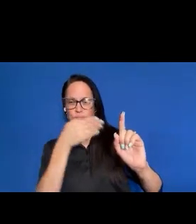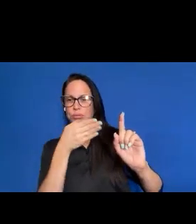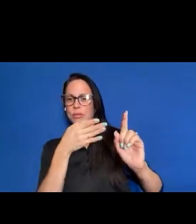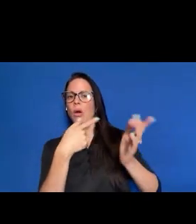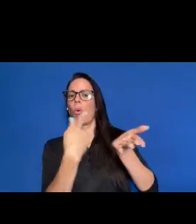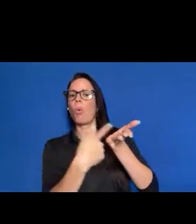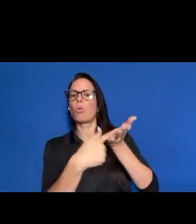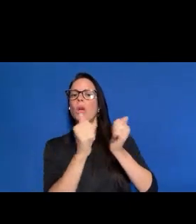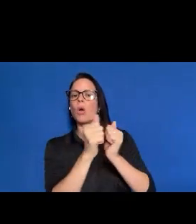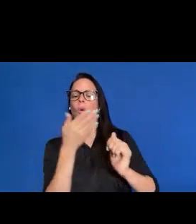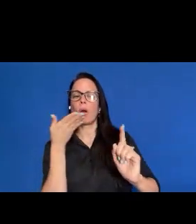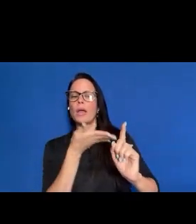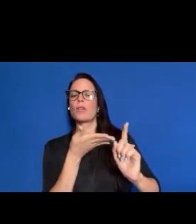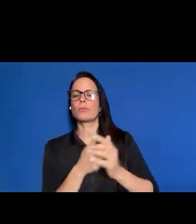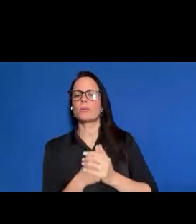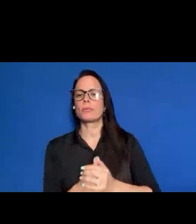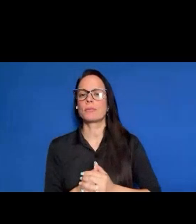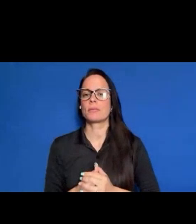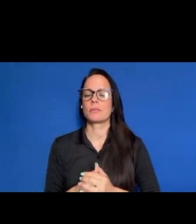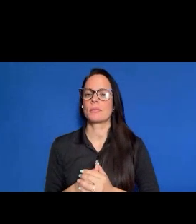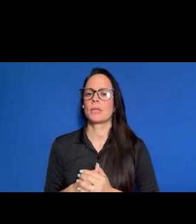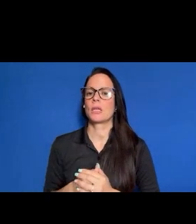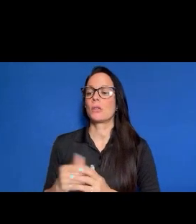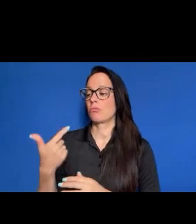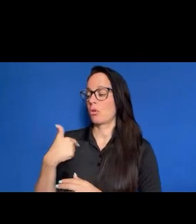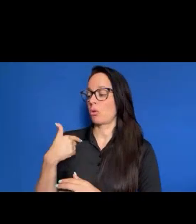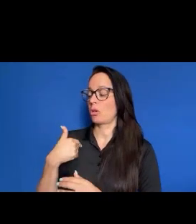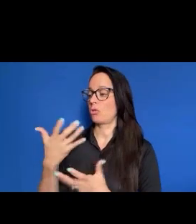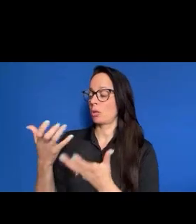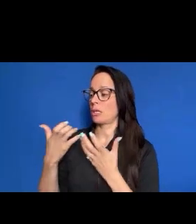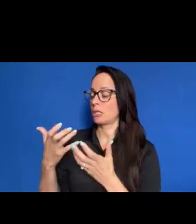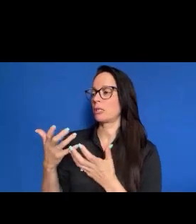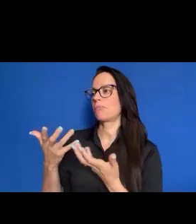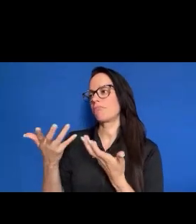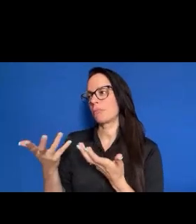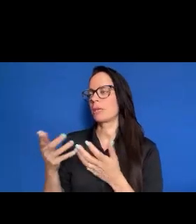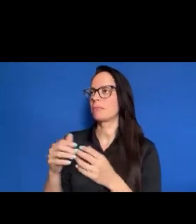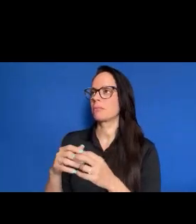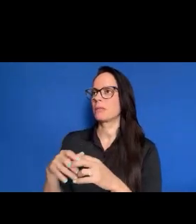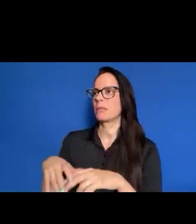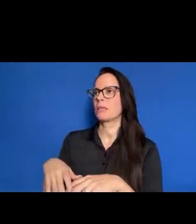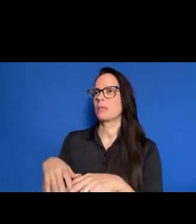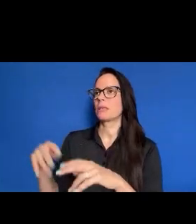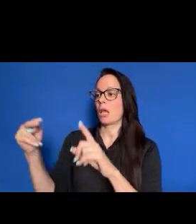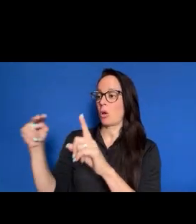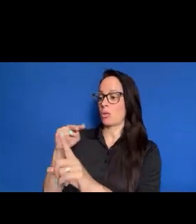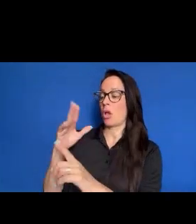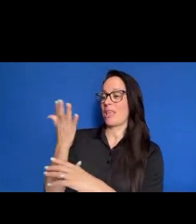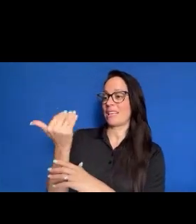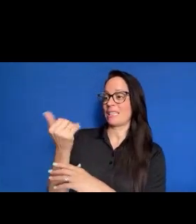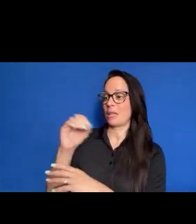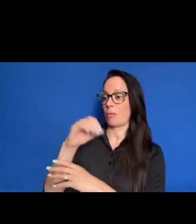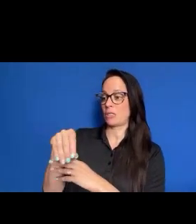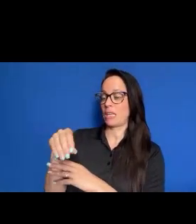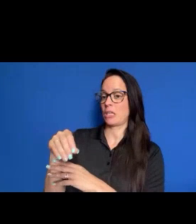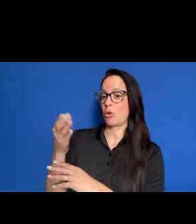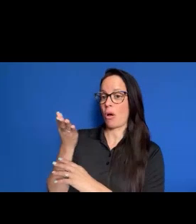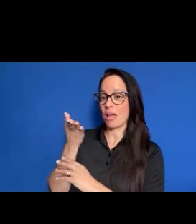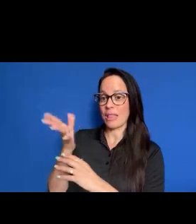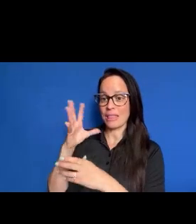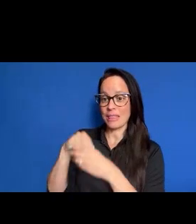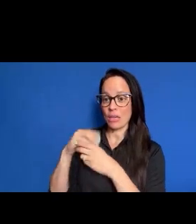que quise traer, ¿verdad? Sí. Mencionando el contexto de que reciben el 15%, que dentro de ese 15% hay municipios